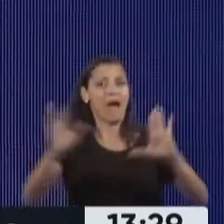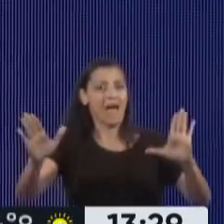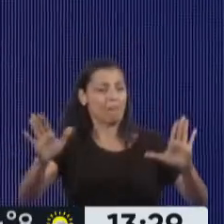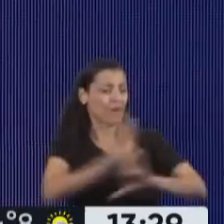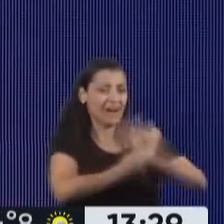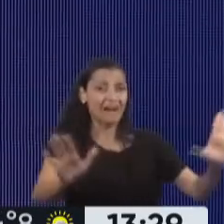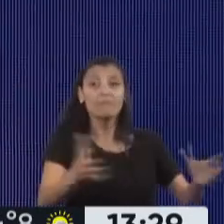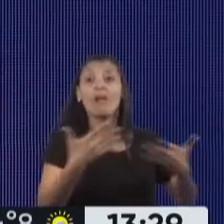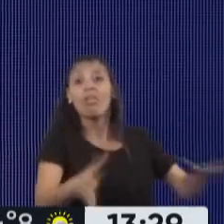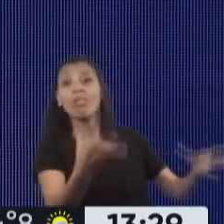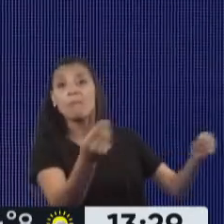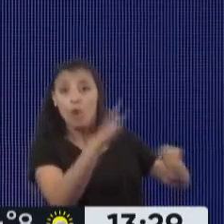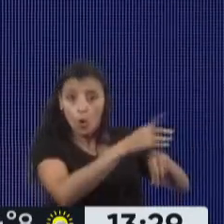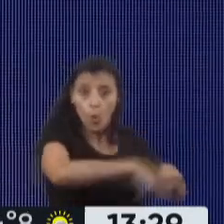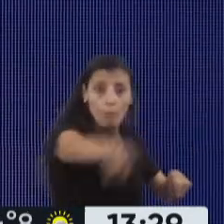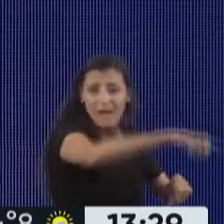Al margen de eso,